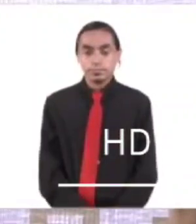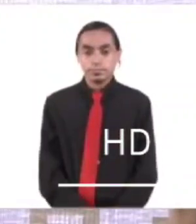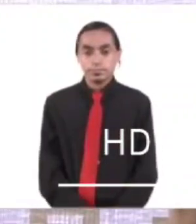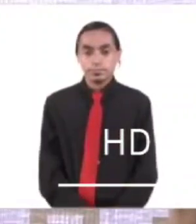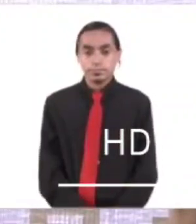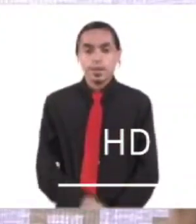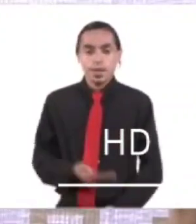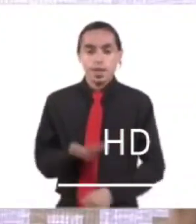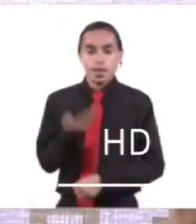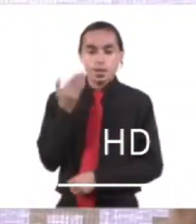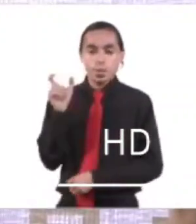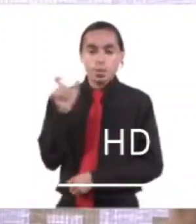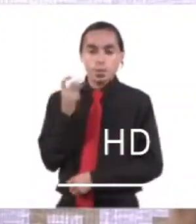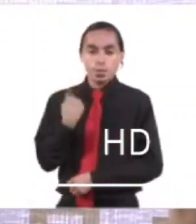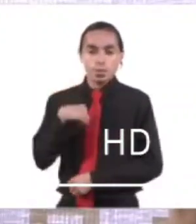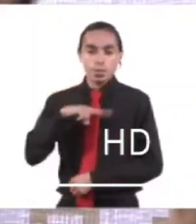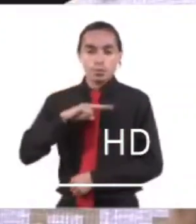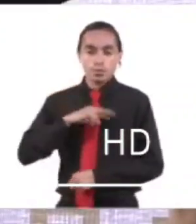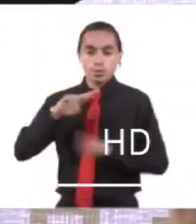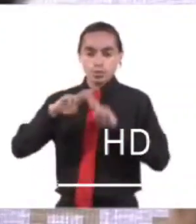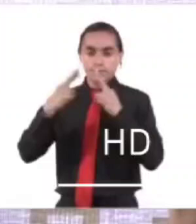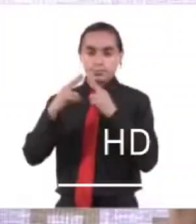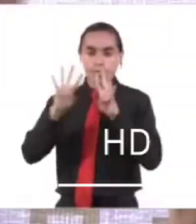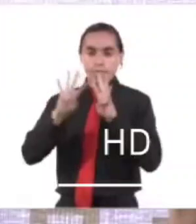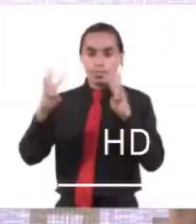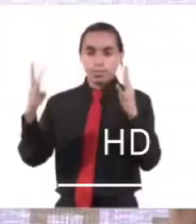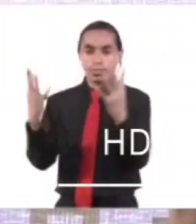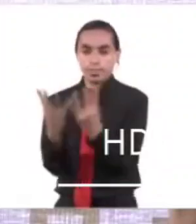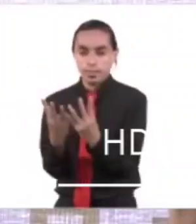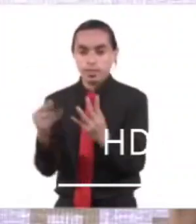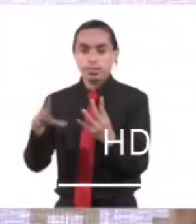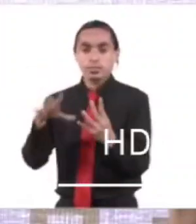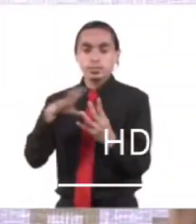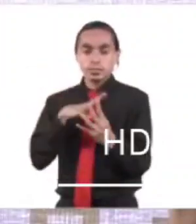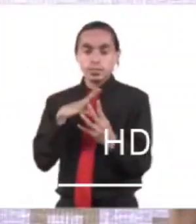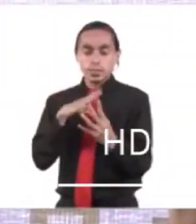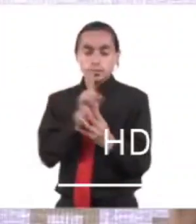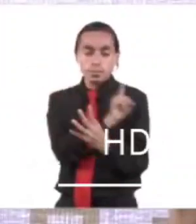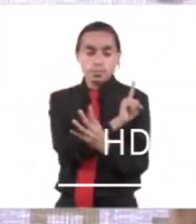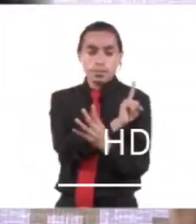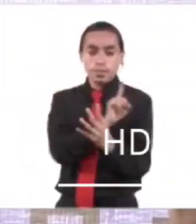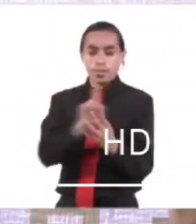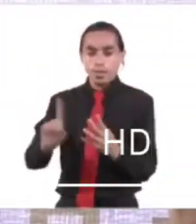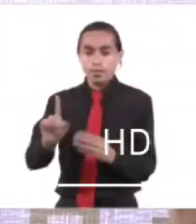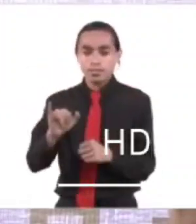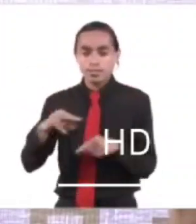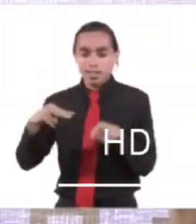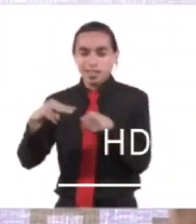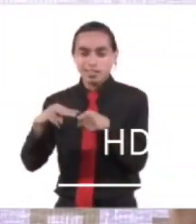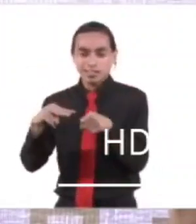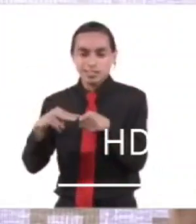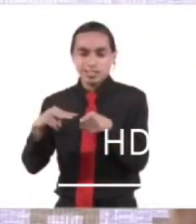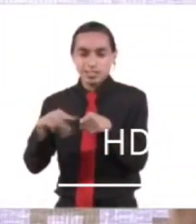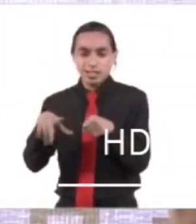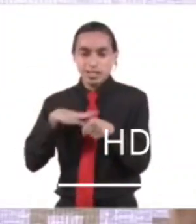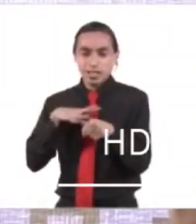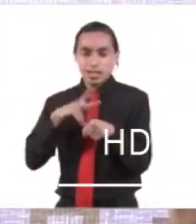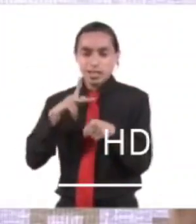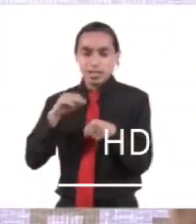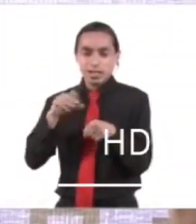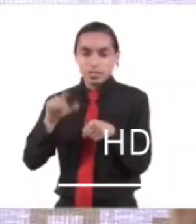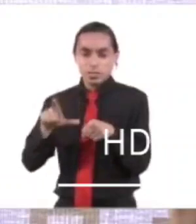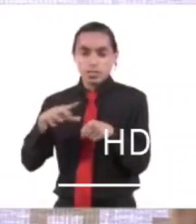cuando hacíamos nuestras asambleas, pues pasaba, porque vivía muy cerca del parquecito de Pascual Ortiz